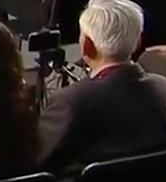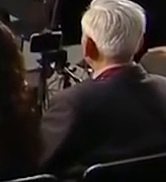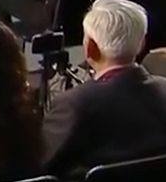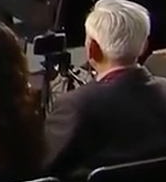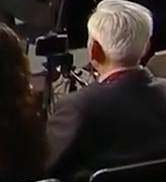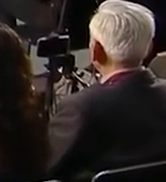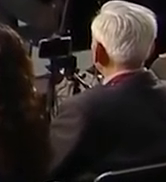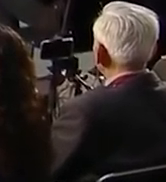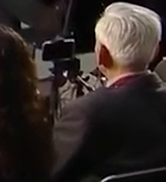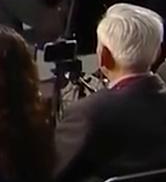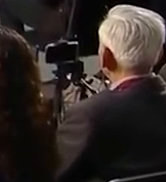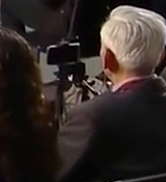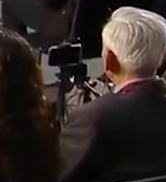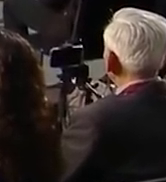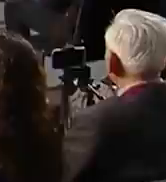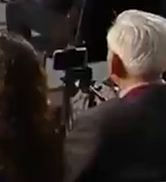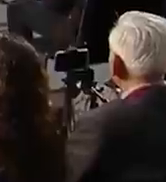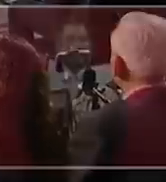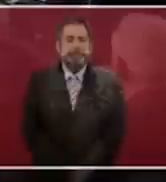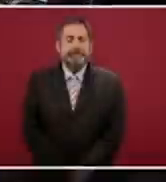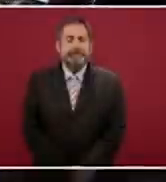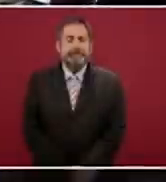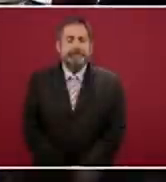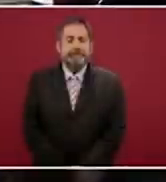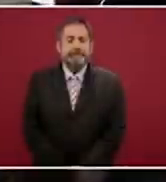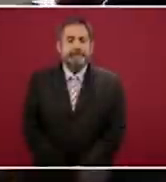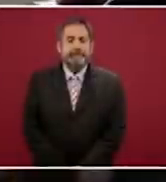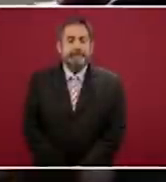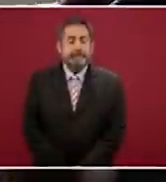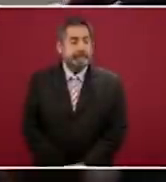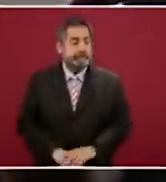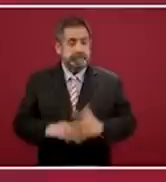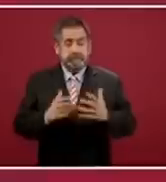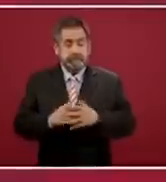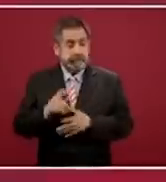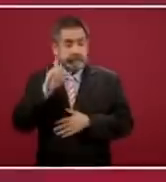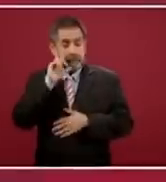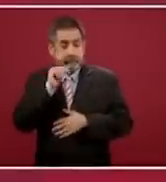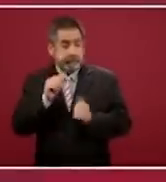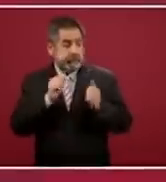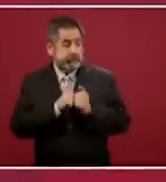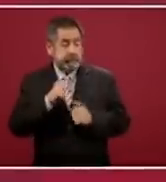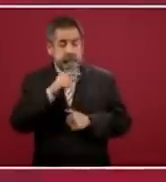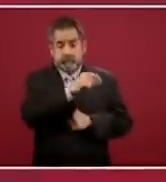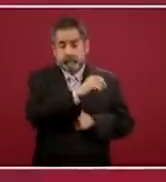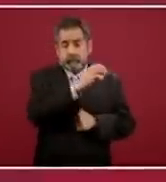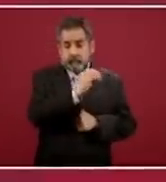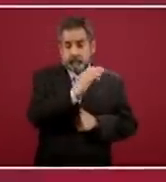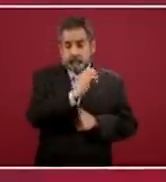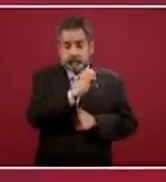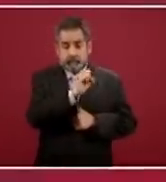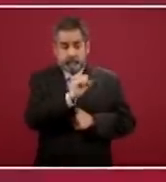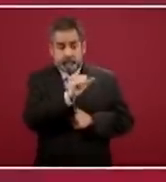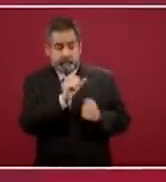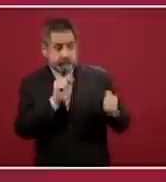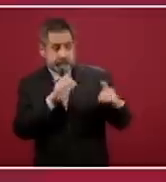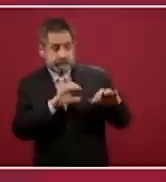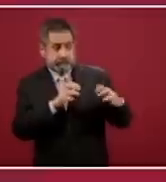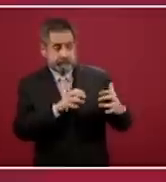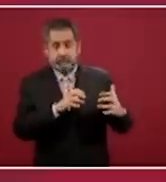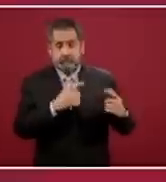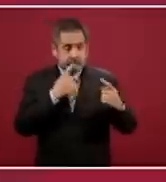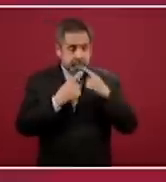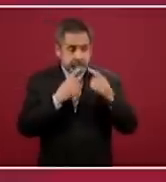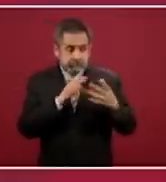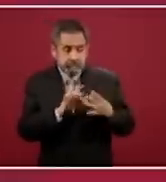muy grandes e importantes. Entonces, en OCESA concretamente, mañana vamos a tener una reunión extensa con OCESA, bueno, no sé qué tan extensa,